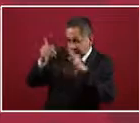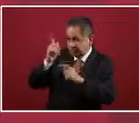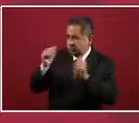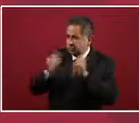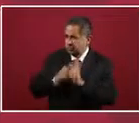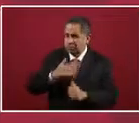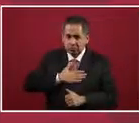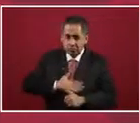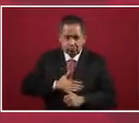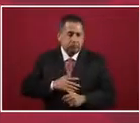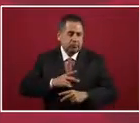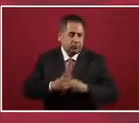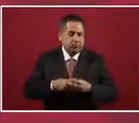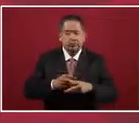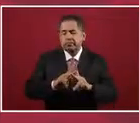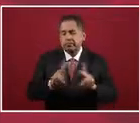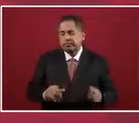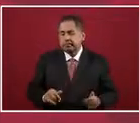Y